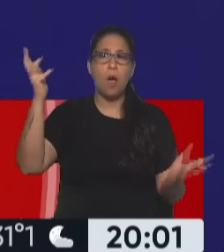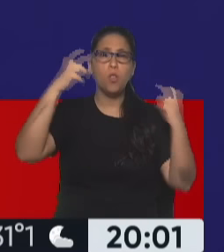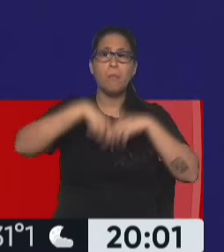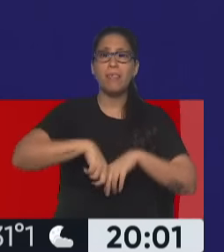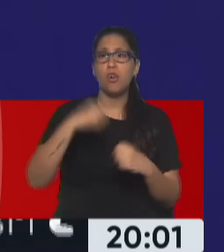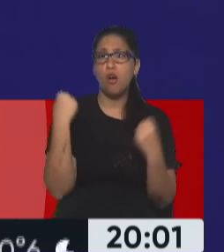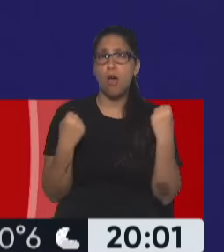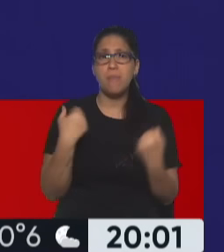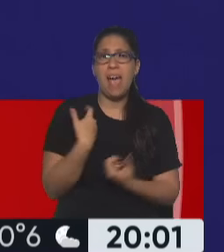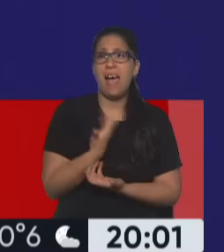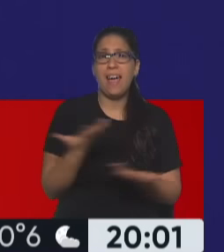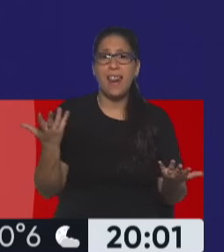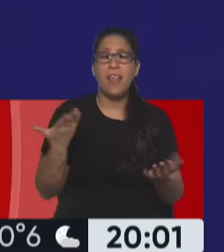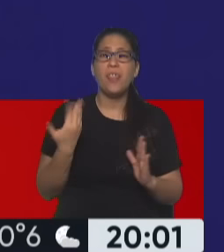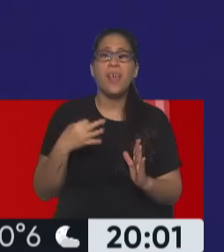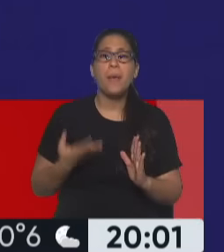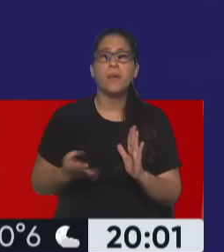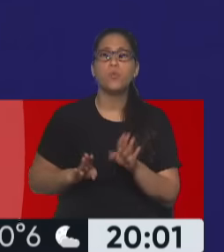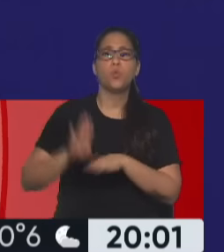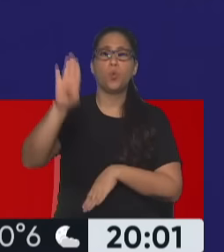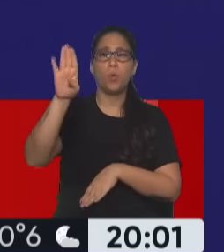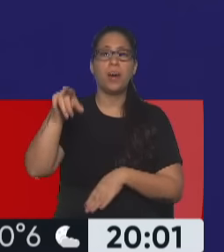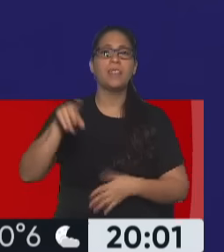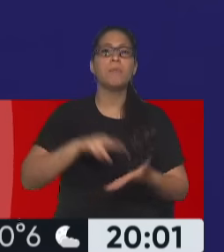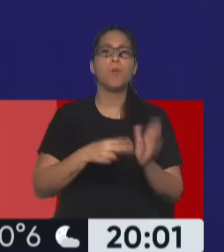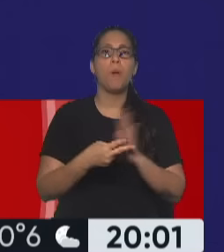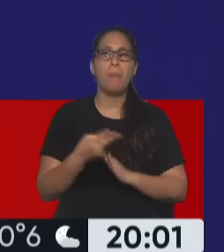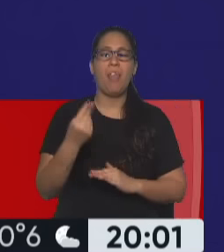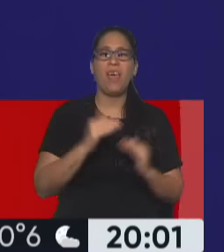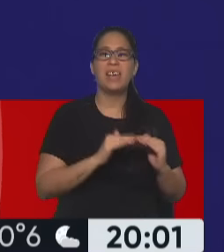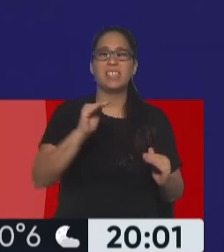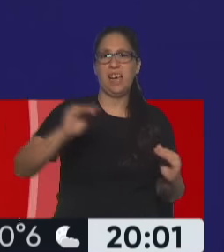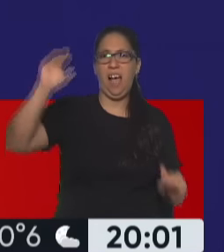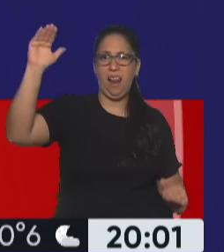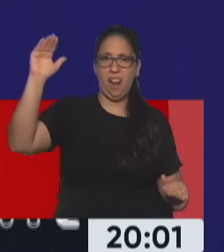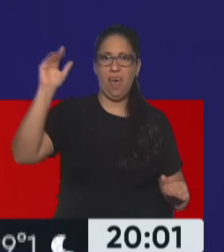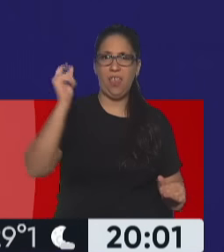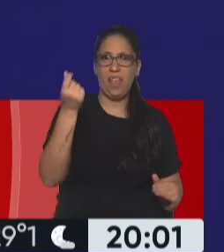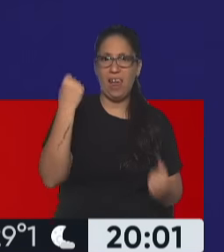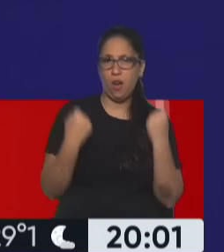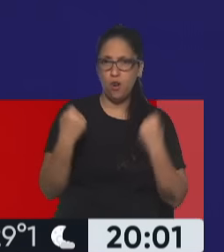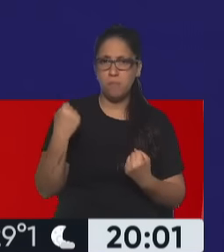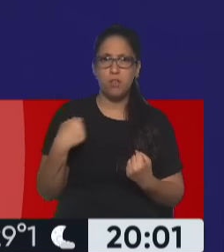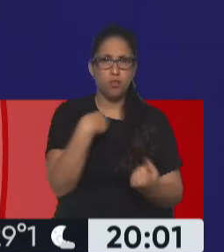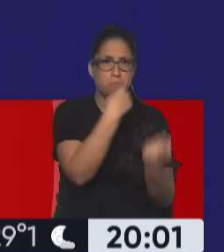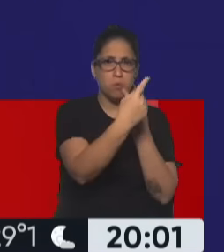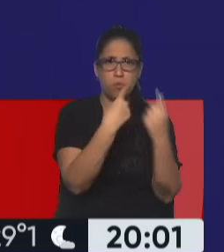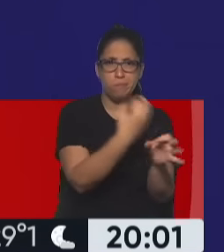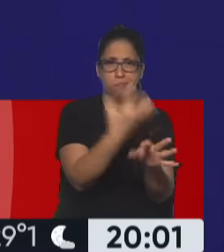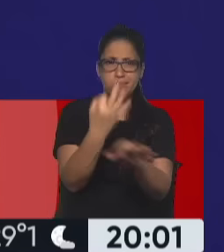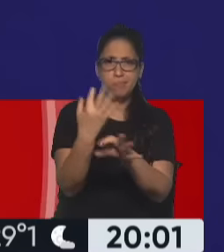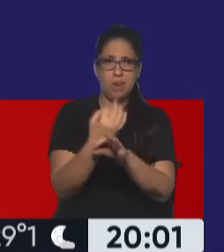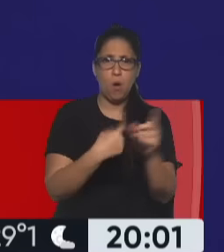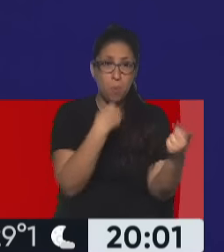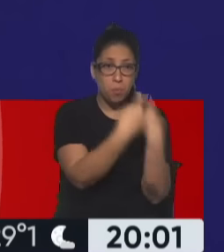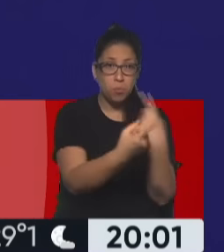pasar? Subir. Eso se llama el problema de la escala nominal de la economía. Los desafíos que les pregunto a muchos economistas que la escala nominal de la economía no saben lo que